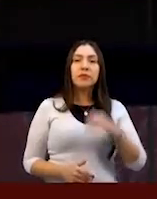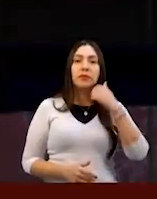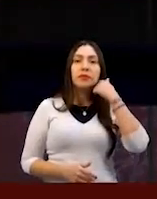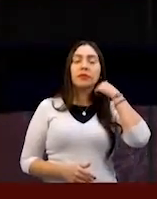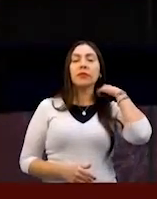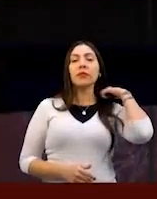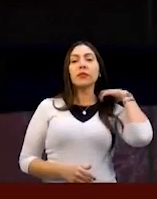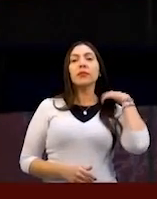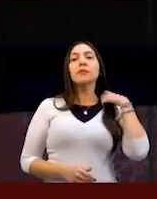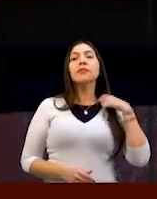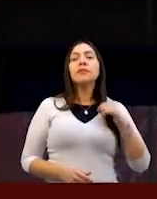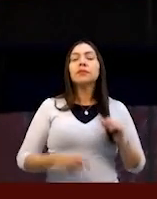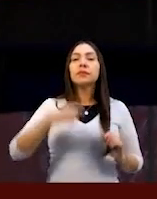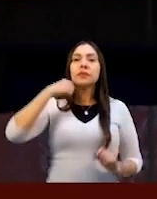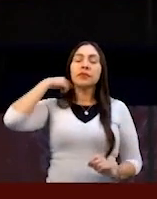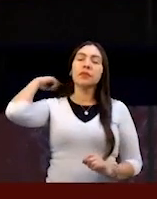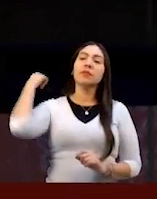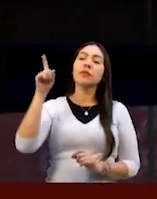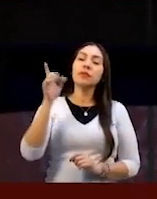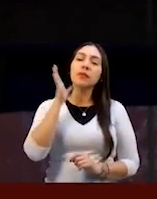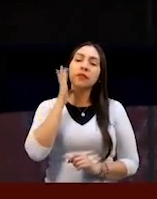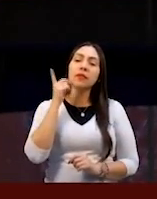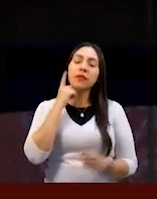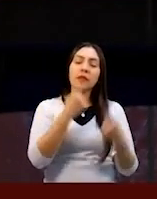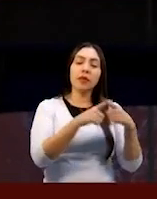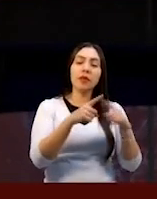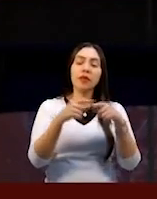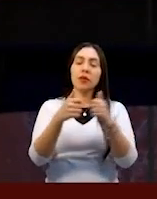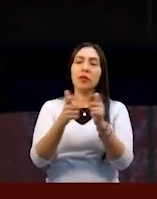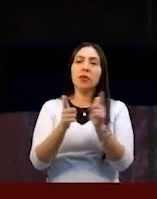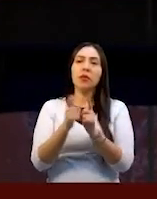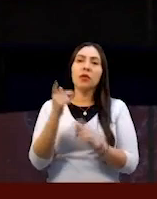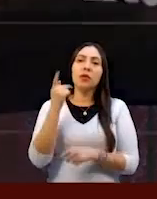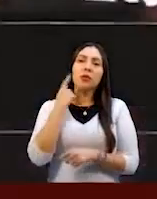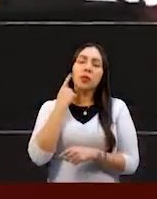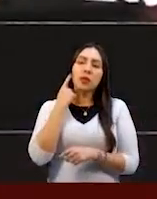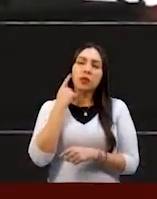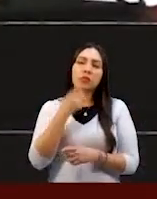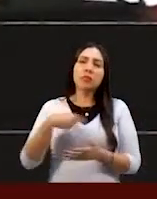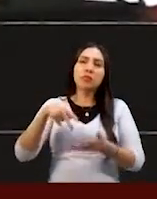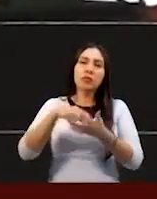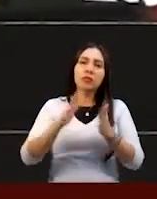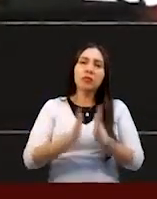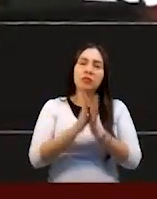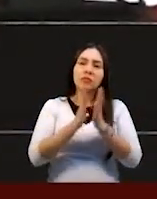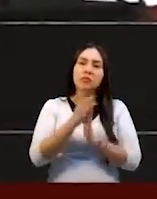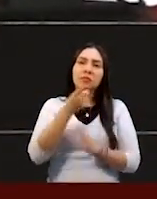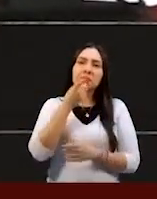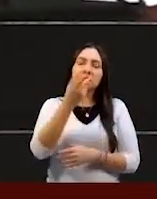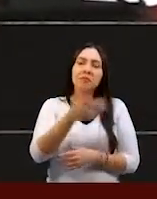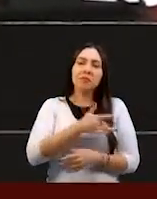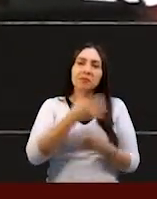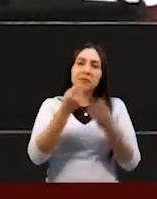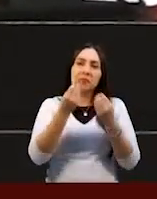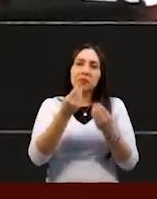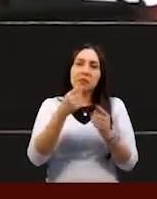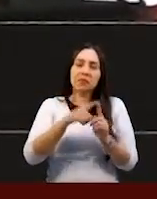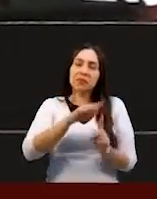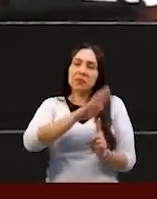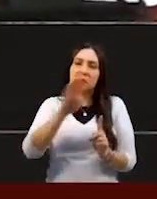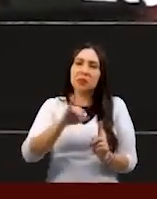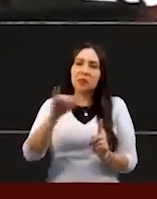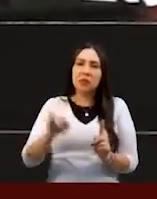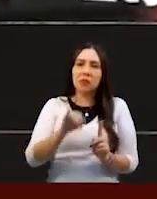Mire, las diferentes bancadas en la Cámara de Diputados externaron su solidaridad por la pérdida de Juan Pablo Adame con un minuto de aplausos y un minuto